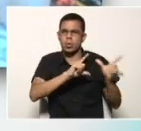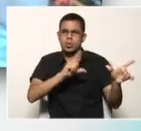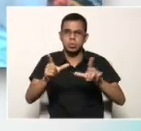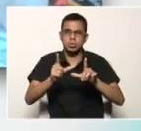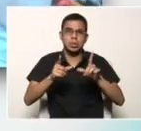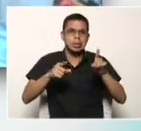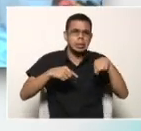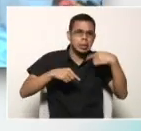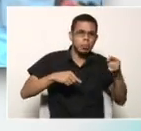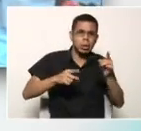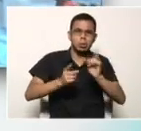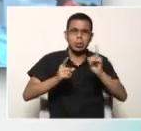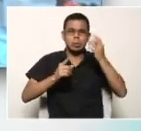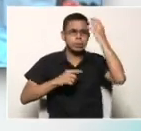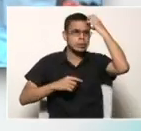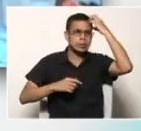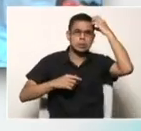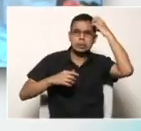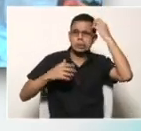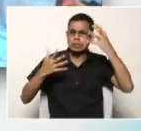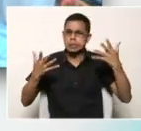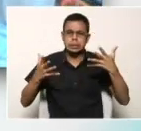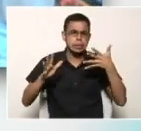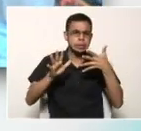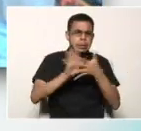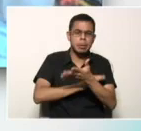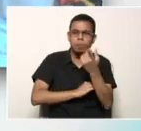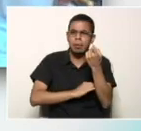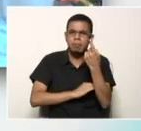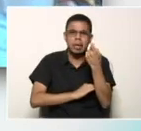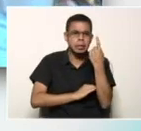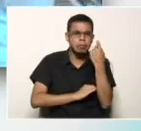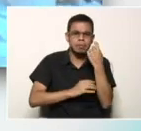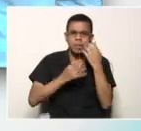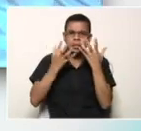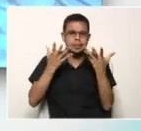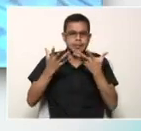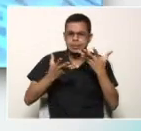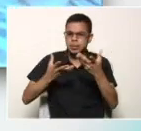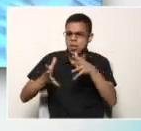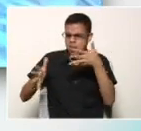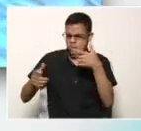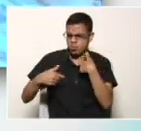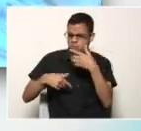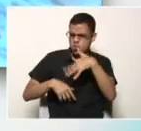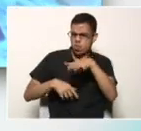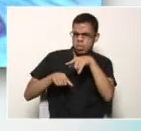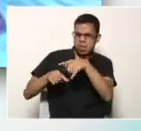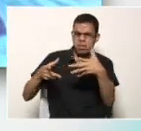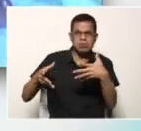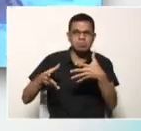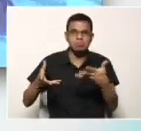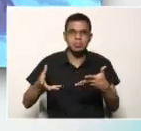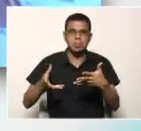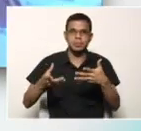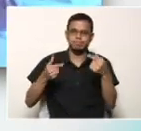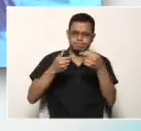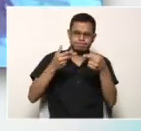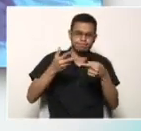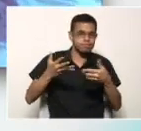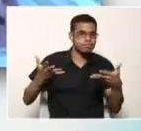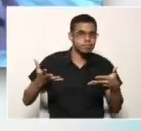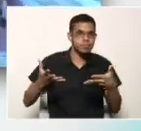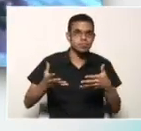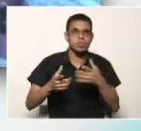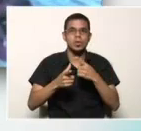nuevo este artefacto. Vamos entonces a destapar, ya está la base, la primera placa está destapada,